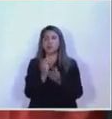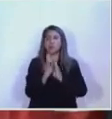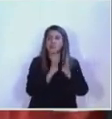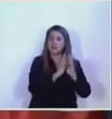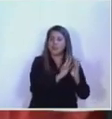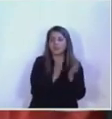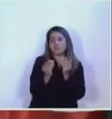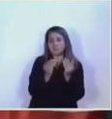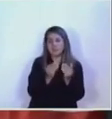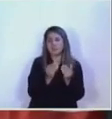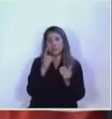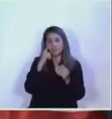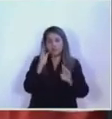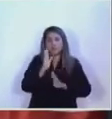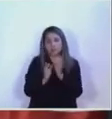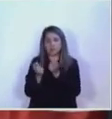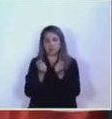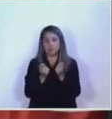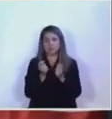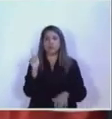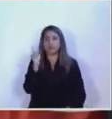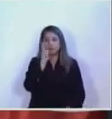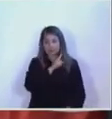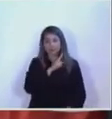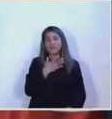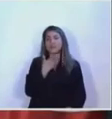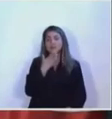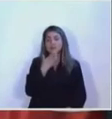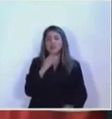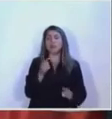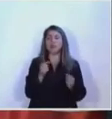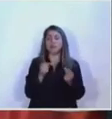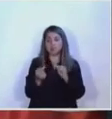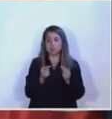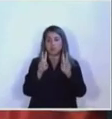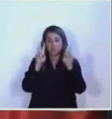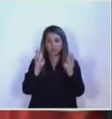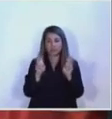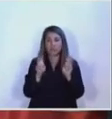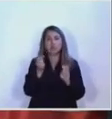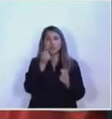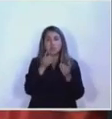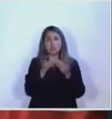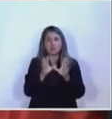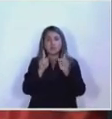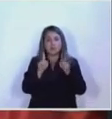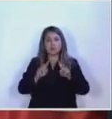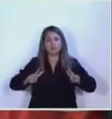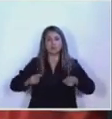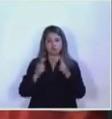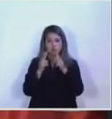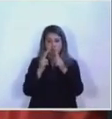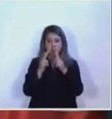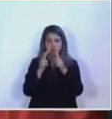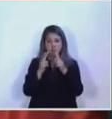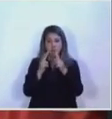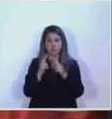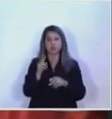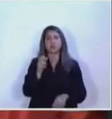mercado necesitamos, pero finalmente también para discutir respecto a qué democracia debemos construir y bajo